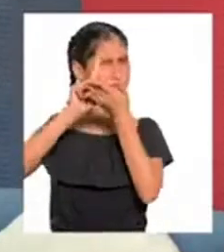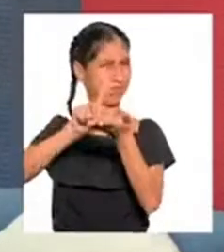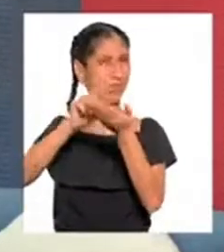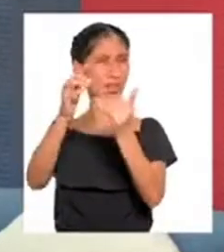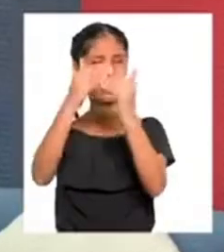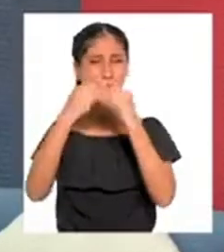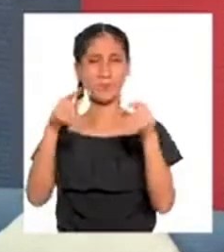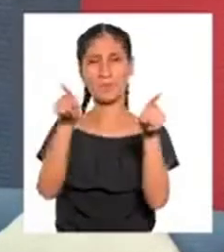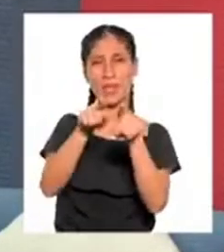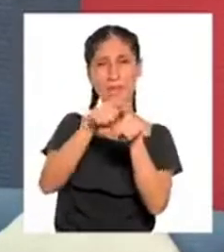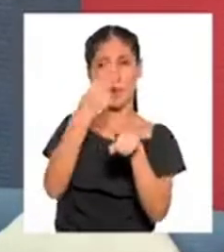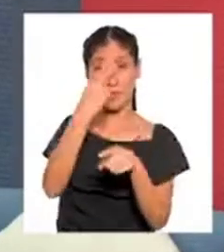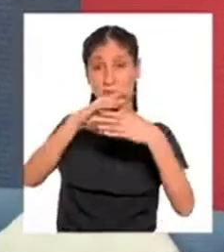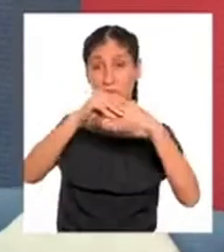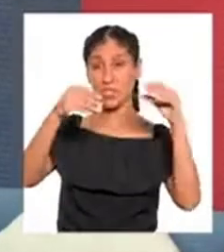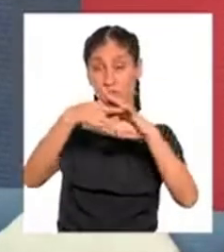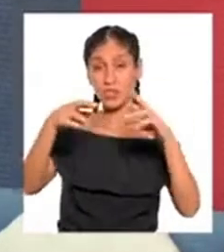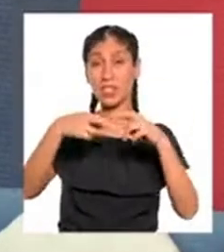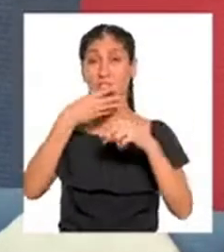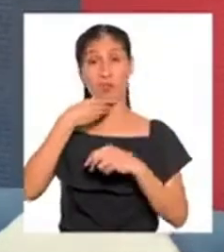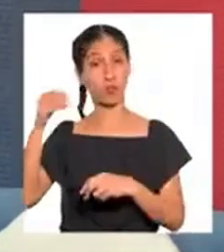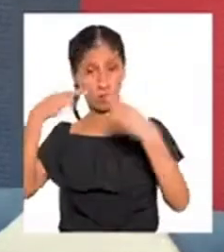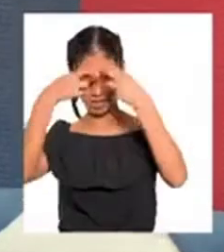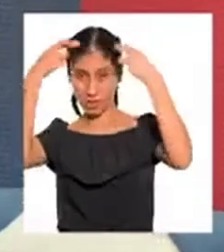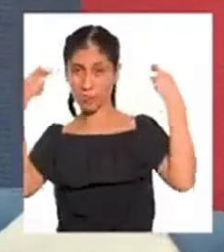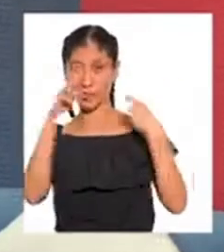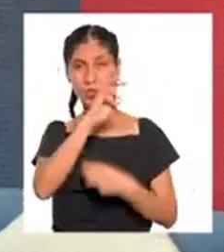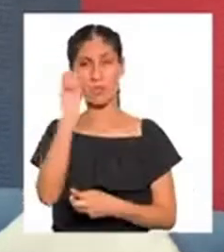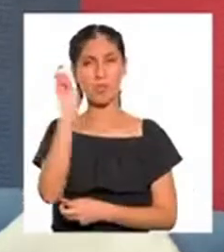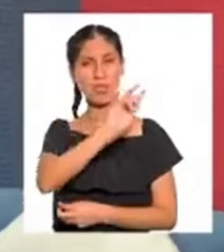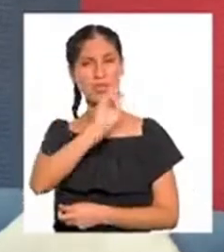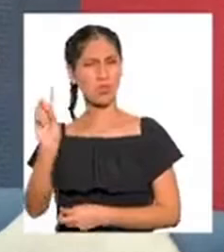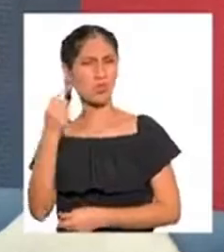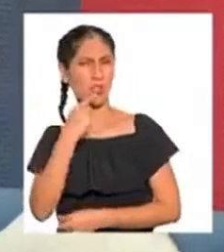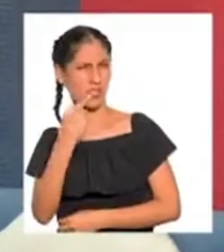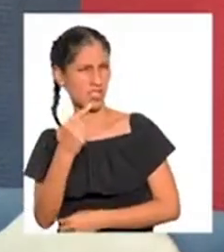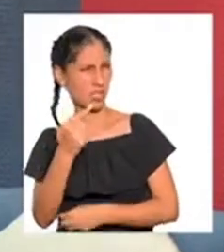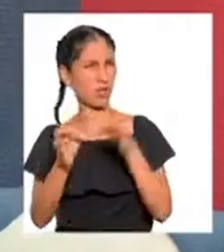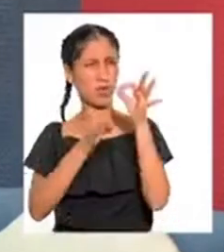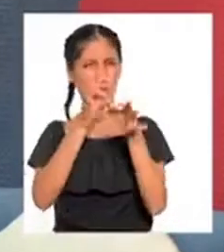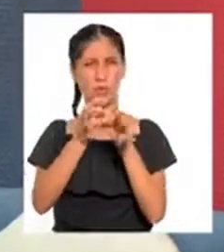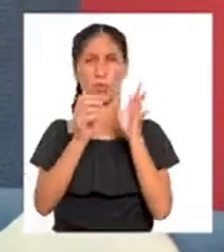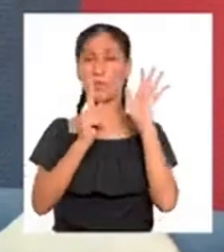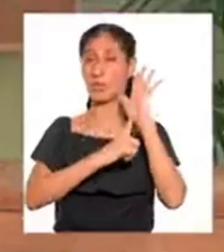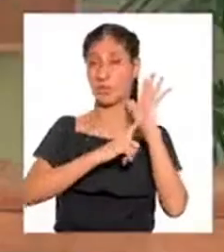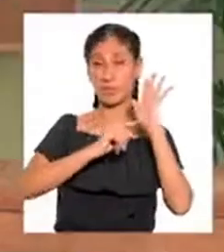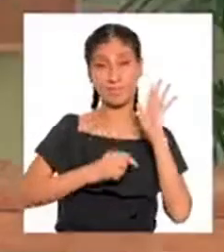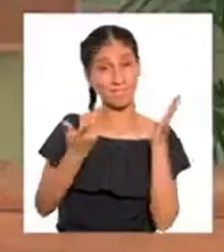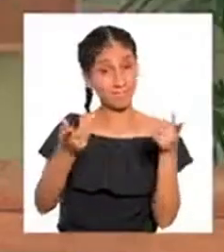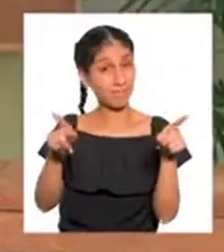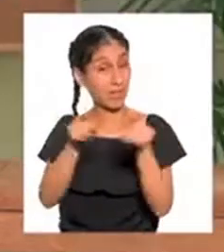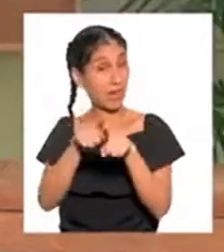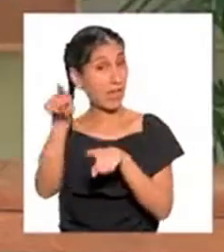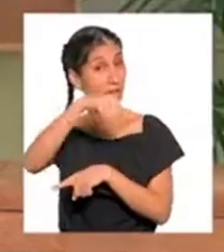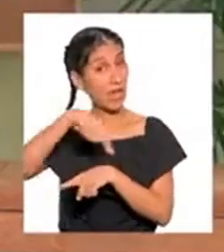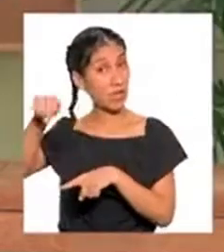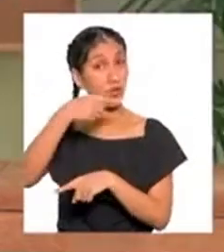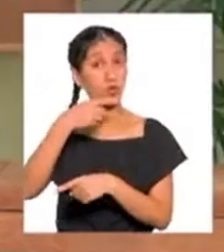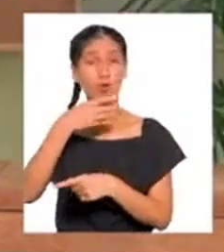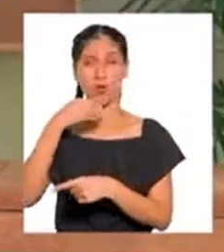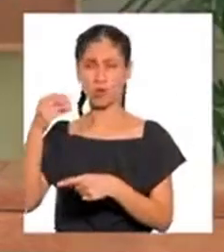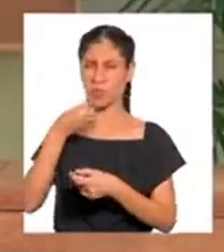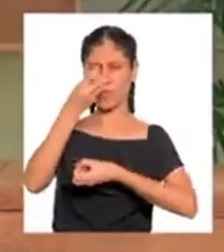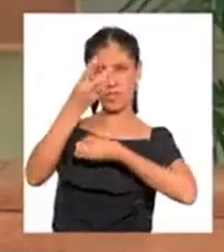estudiantes de la promo 2021 que nos contaban algunos datos sobre la crisis sanitaria de finales del siglo pasado. Nos contaron que la